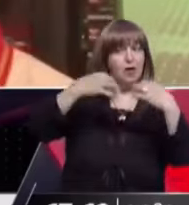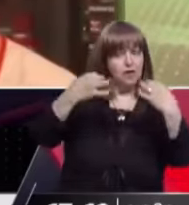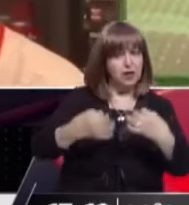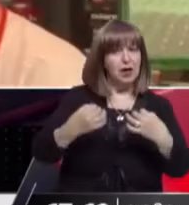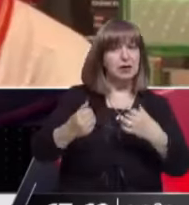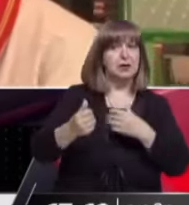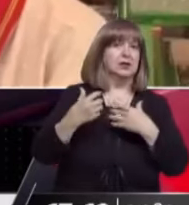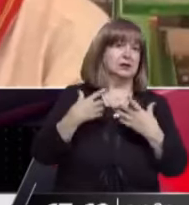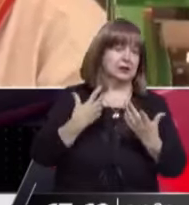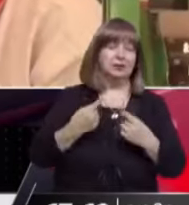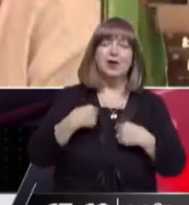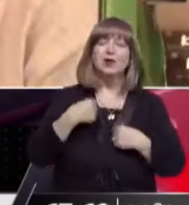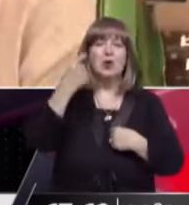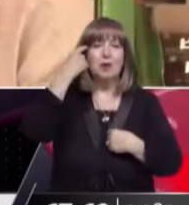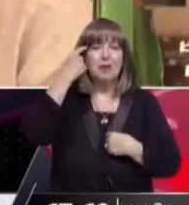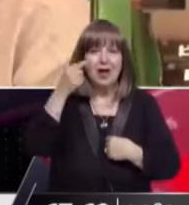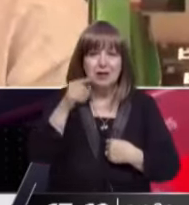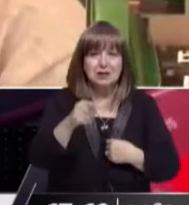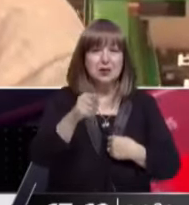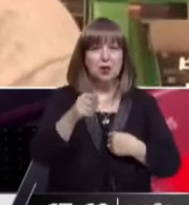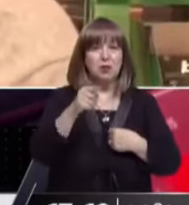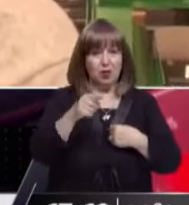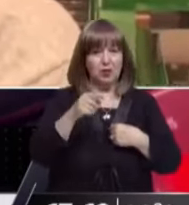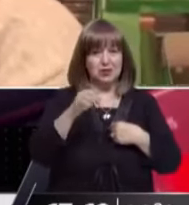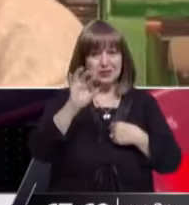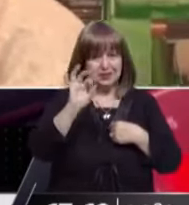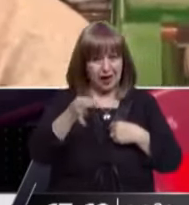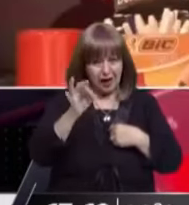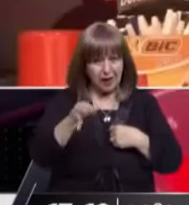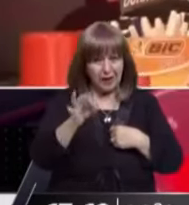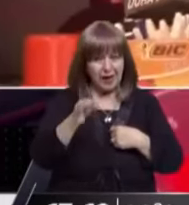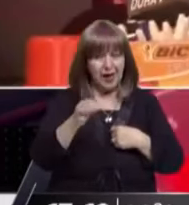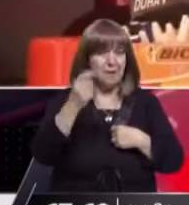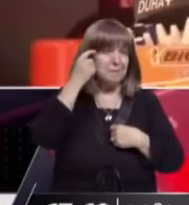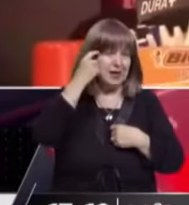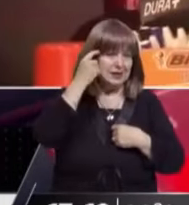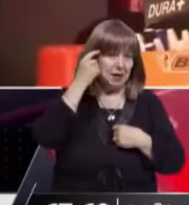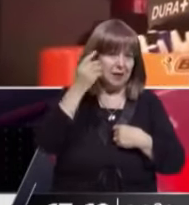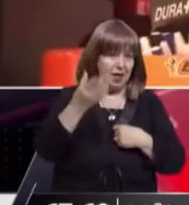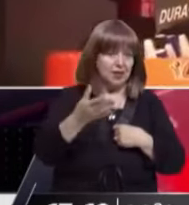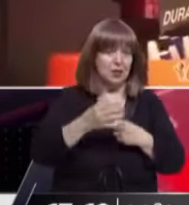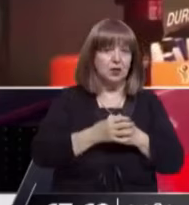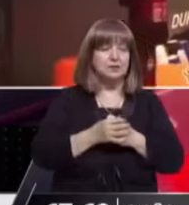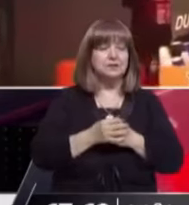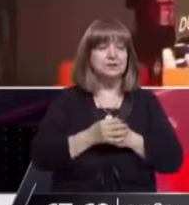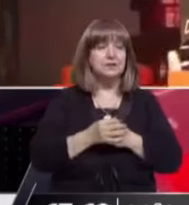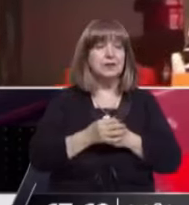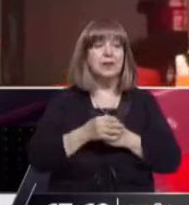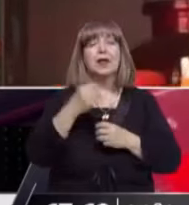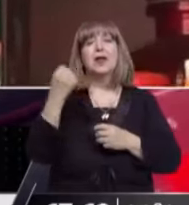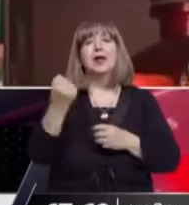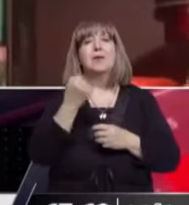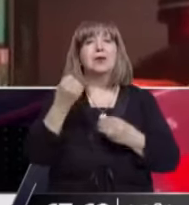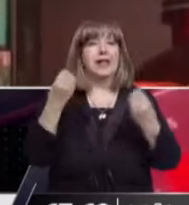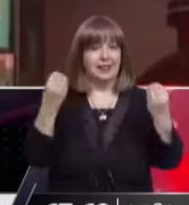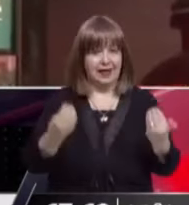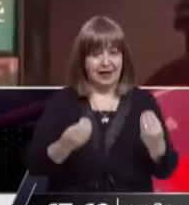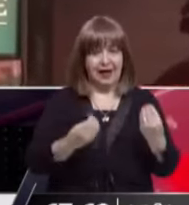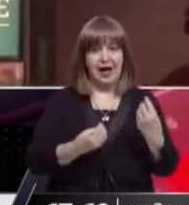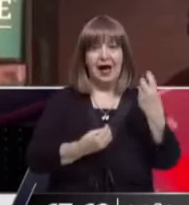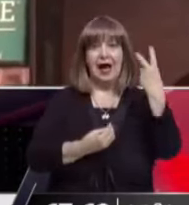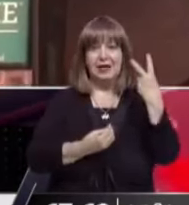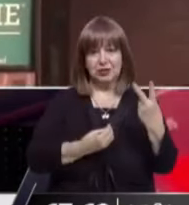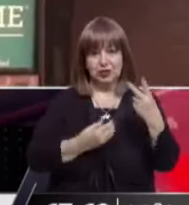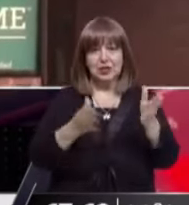digamos, ¿cuánto hay de conciencia en esto y cuánto no? Lo que es importante es tener presente que son dos en